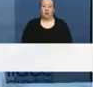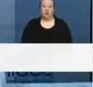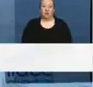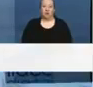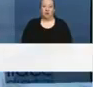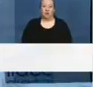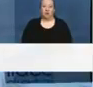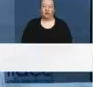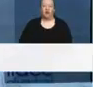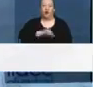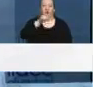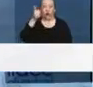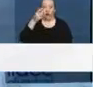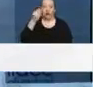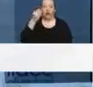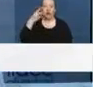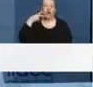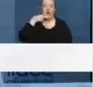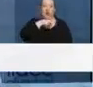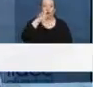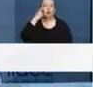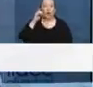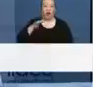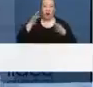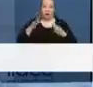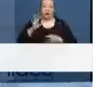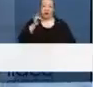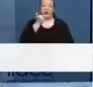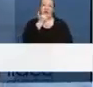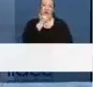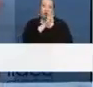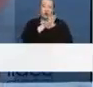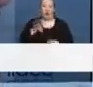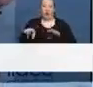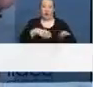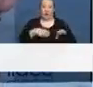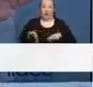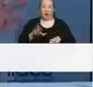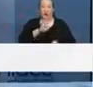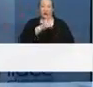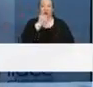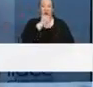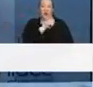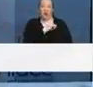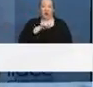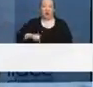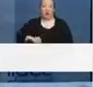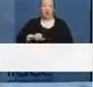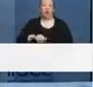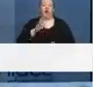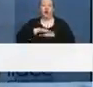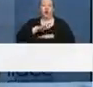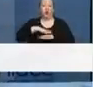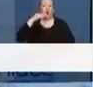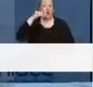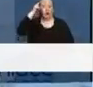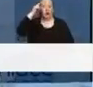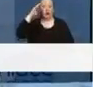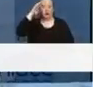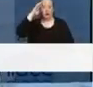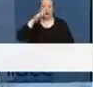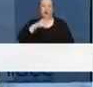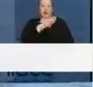otra las mentiras para justificar su ineptitud que los militares por culpa de correa no pueden entrar bueno y entraron y